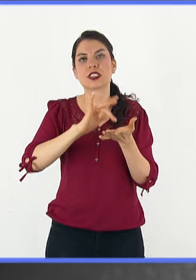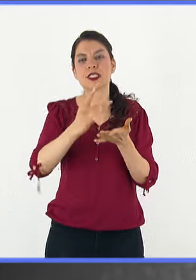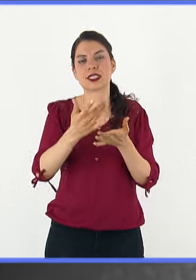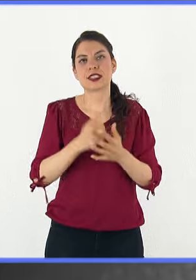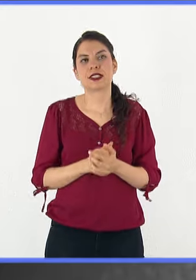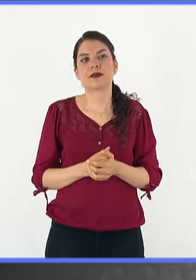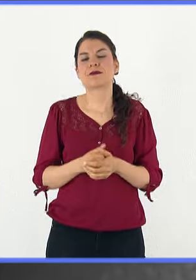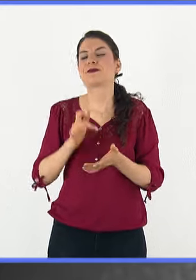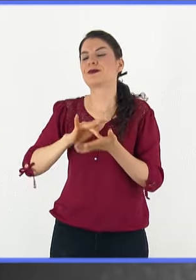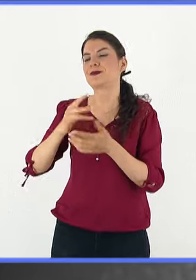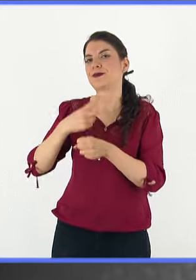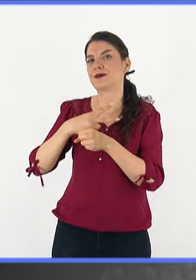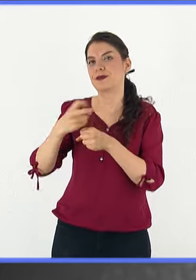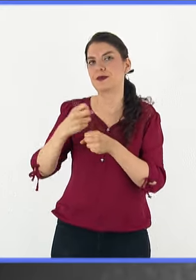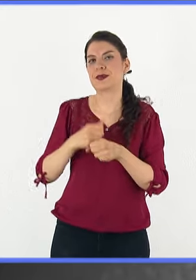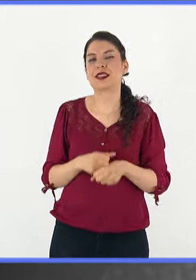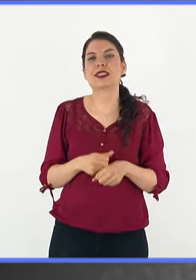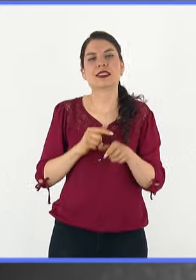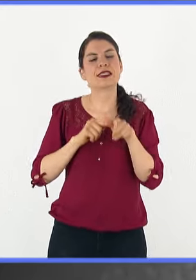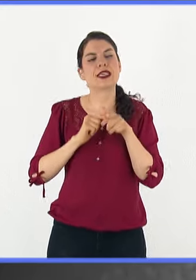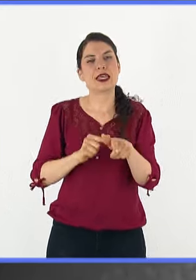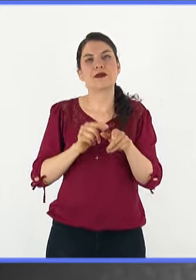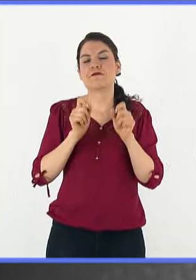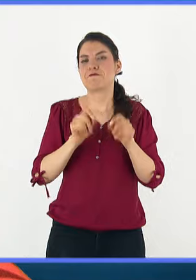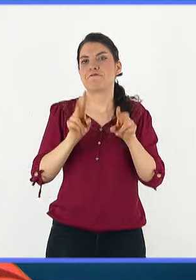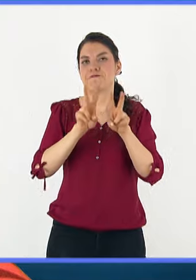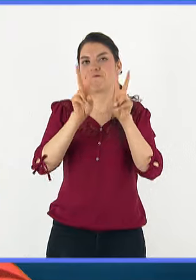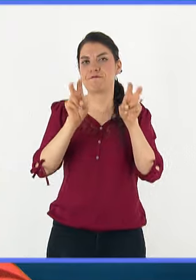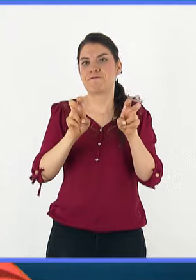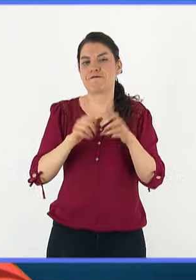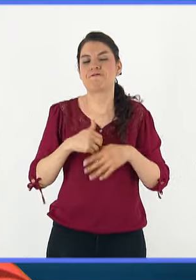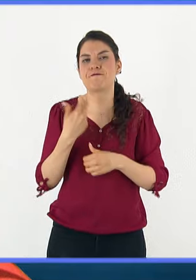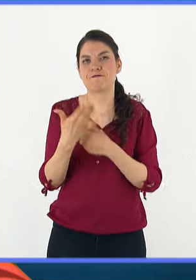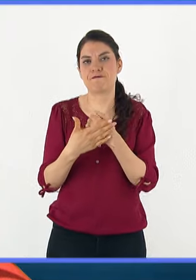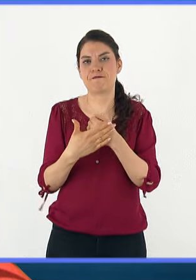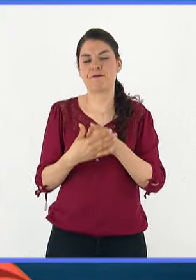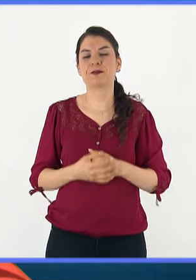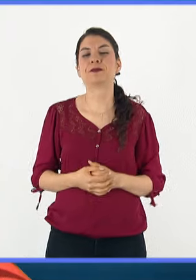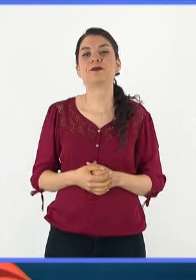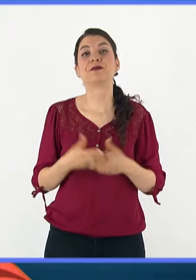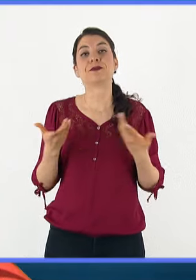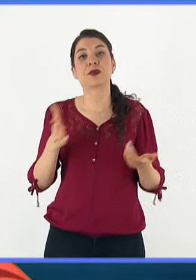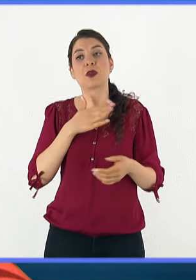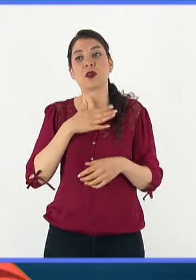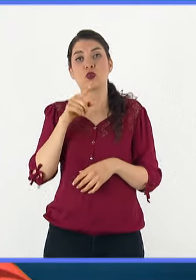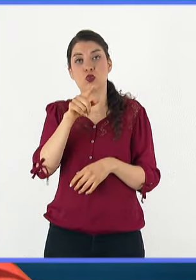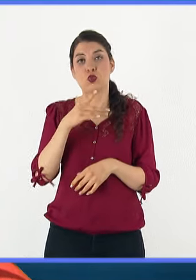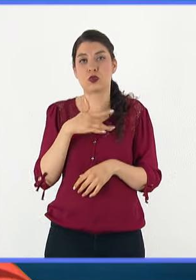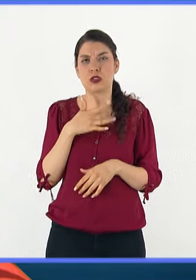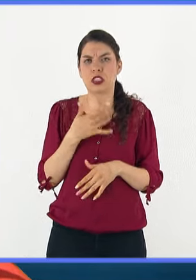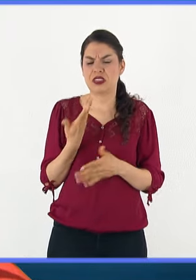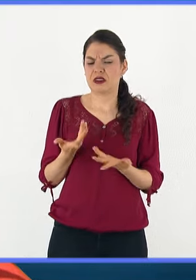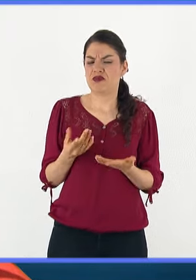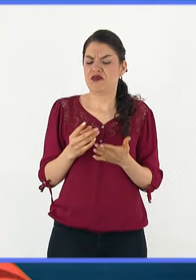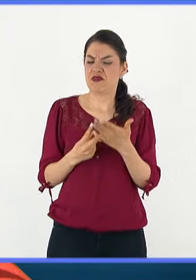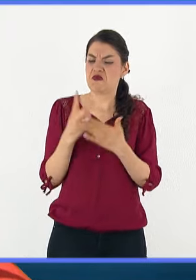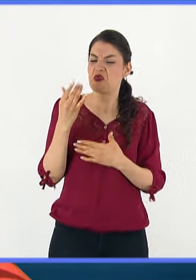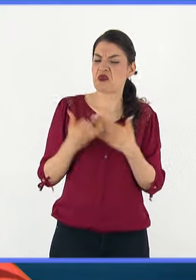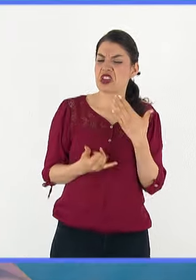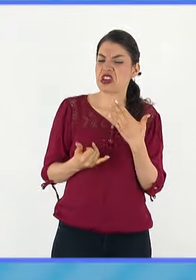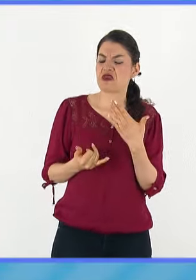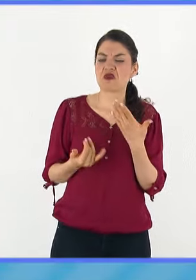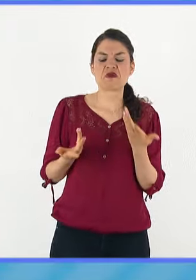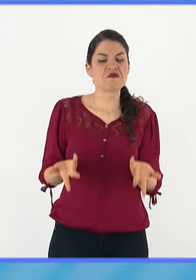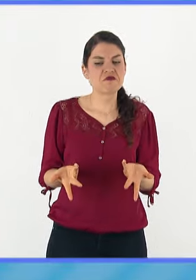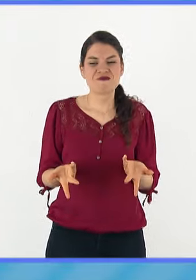por la invitación gracias gracias Seguiremos seguramente hablando de de estos temas y bueno Si alguna vez has sentido que tu proyecto no genera el